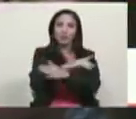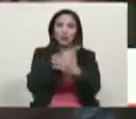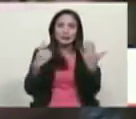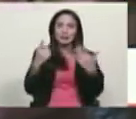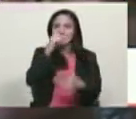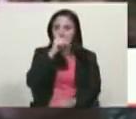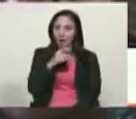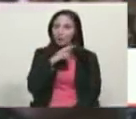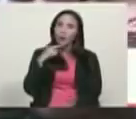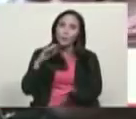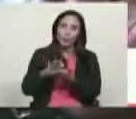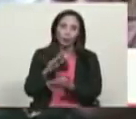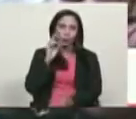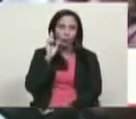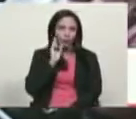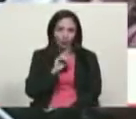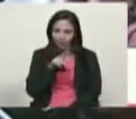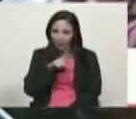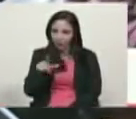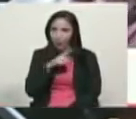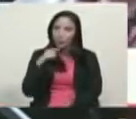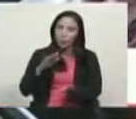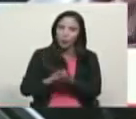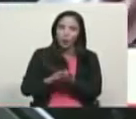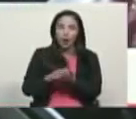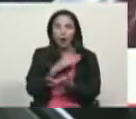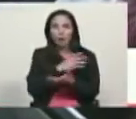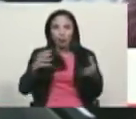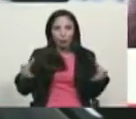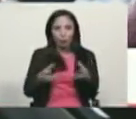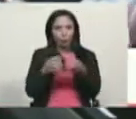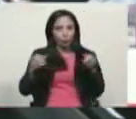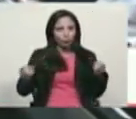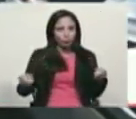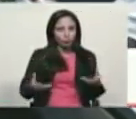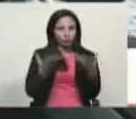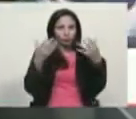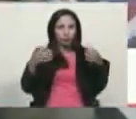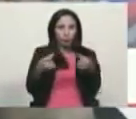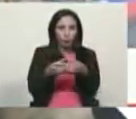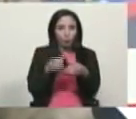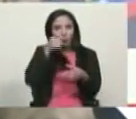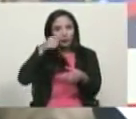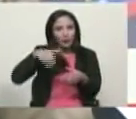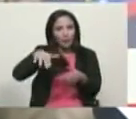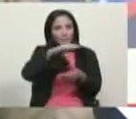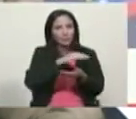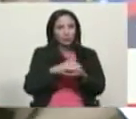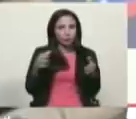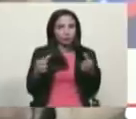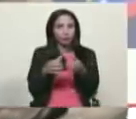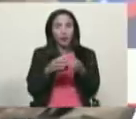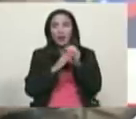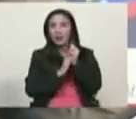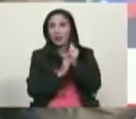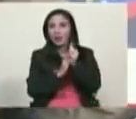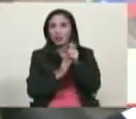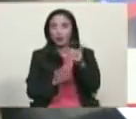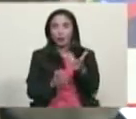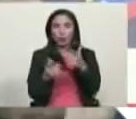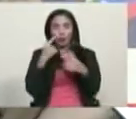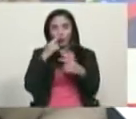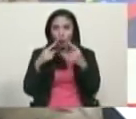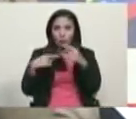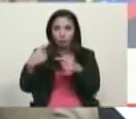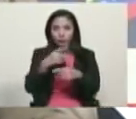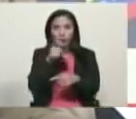muerto Bolívar, se organizó una gran insurrección nacional campesina que lideró quien después iba a ser el